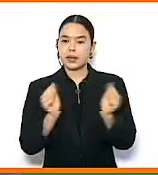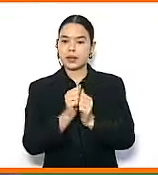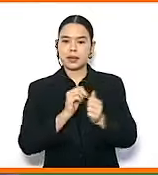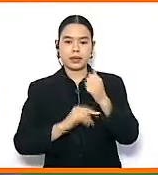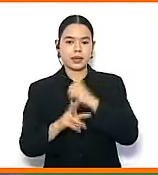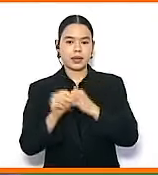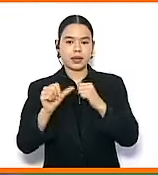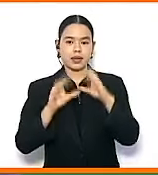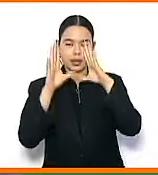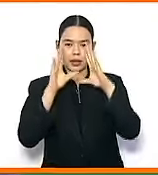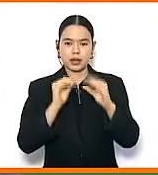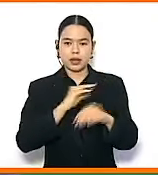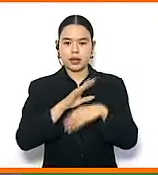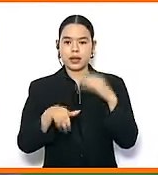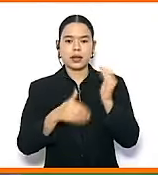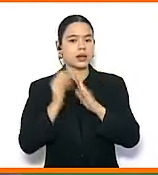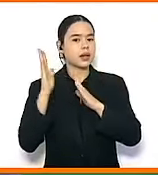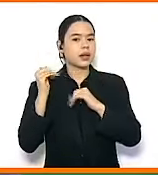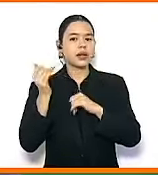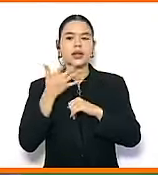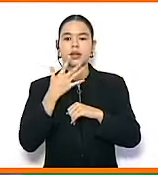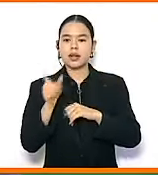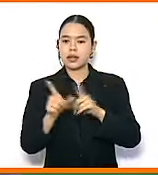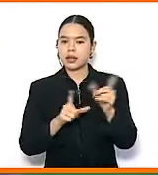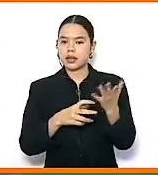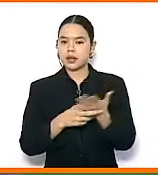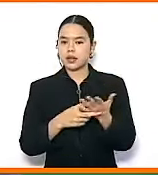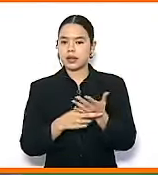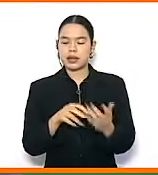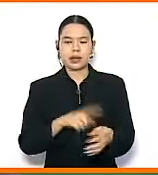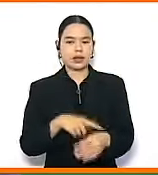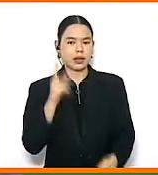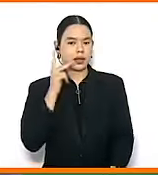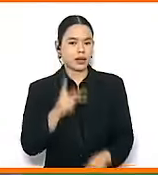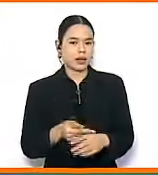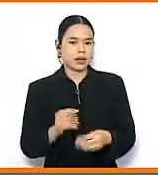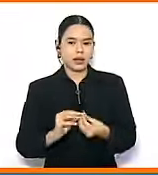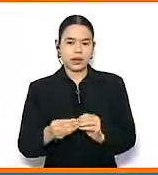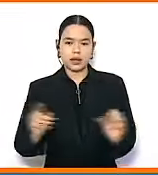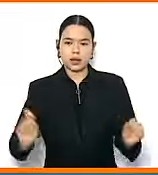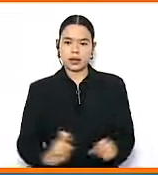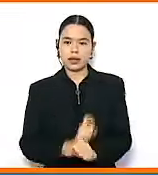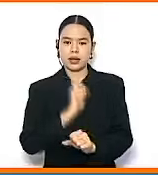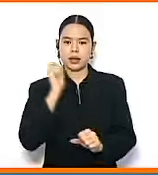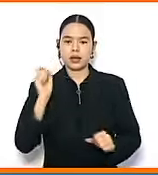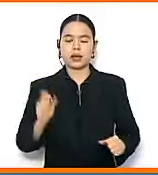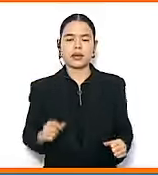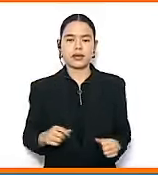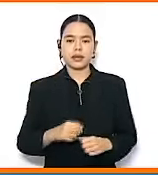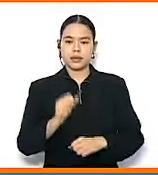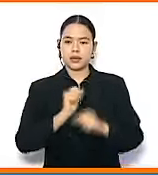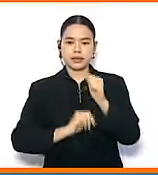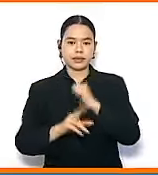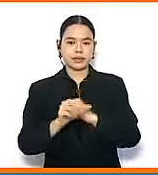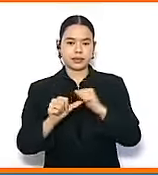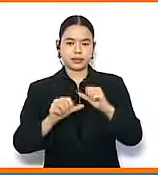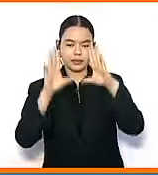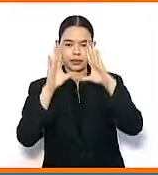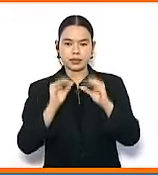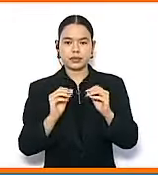en esta noche. Suerte y con boleto en mano porque ya estamos a punto de conocer ese primer número afortunado en Pega 3 para esta